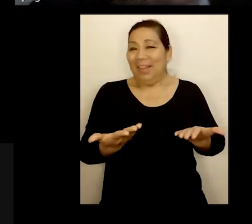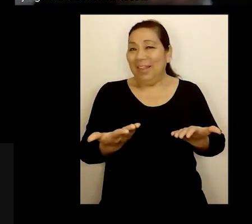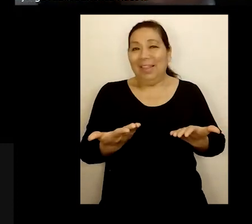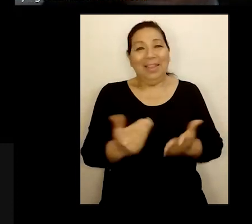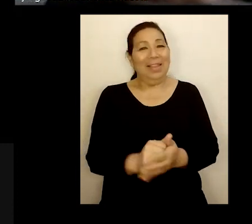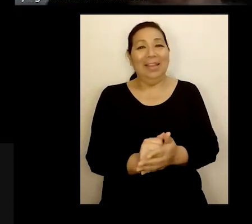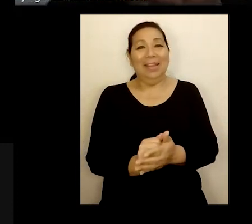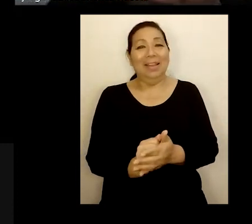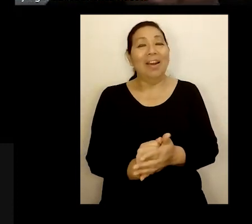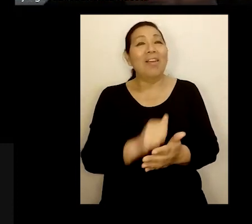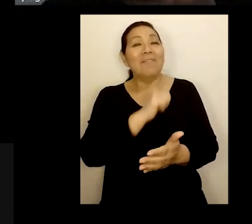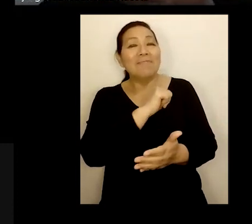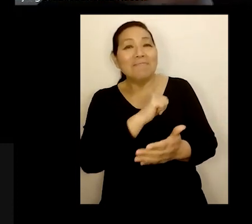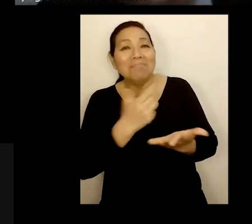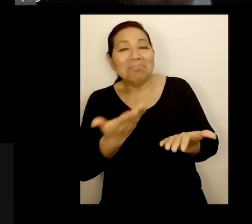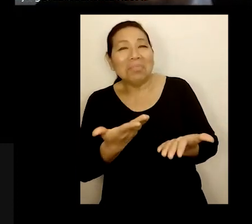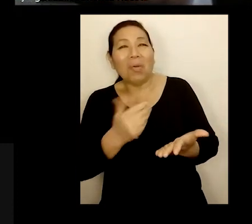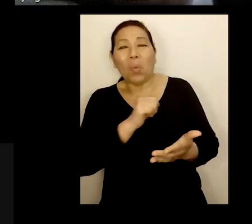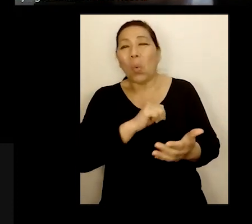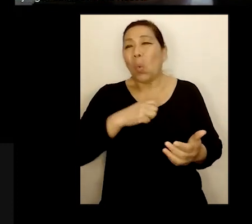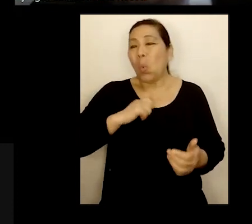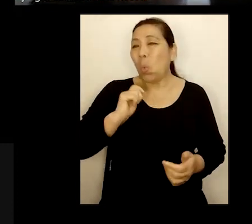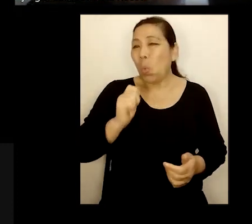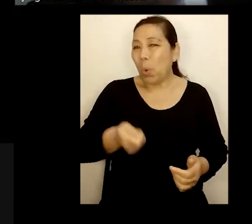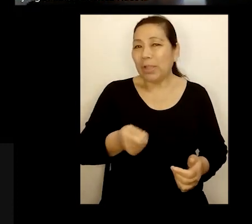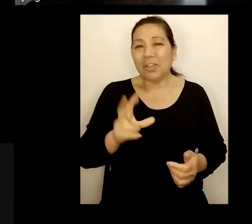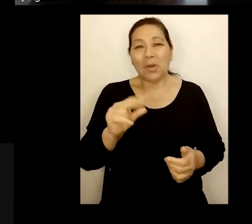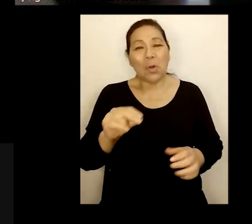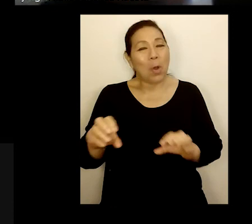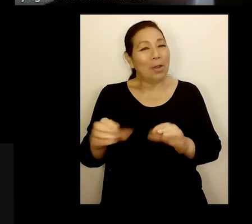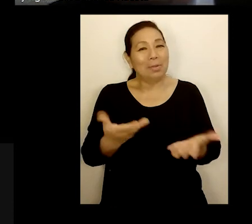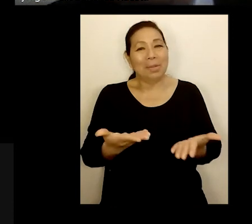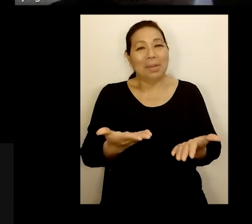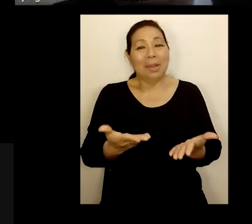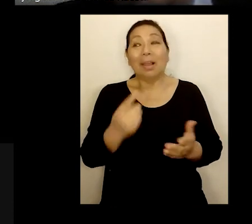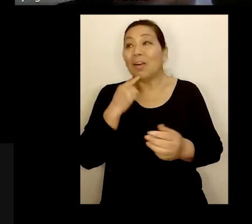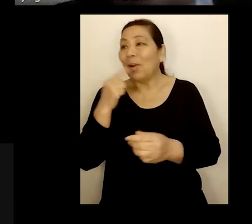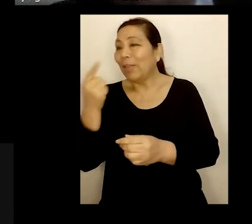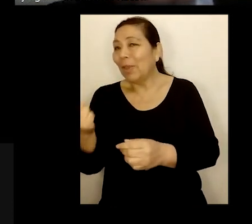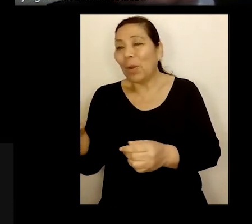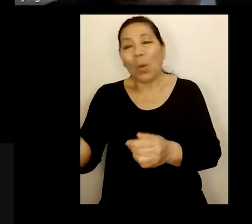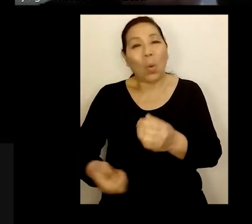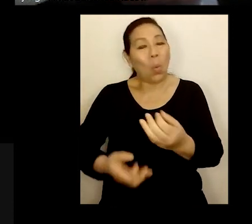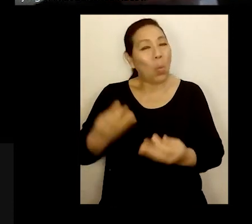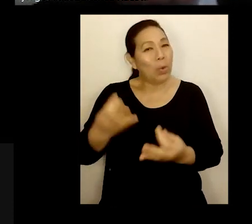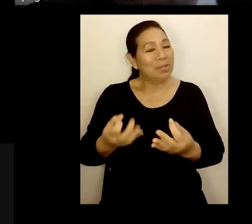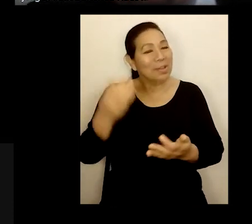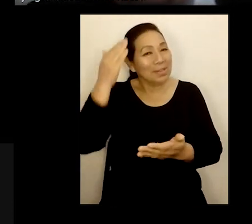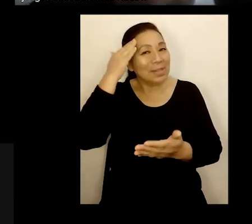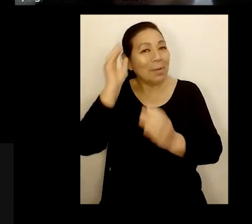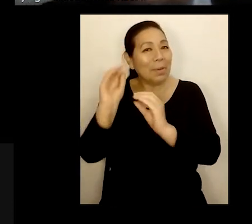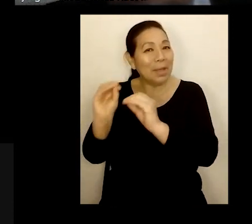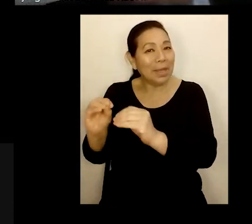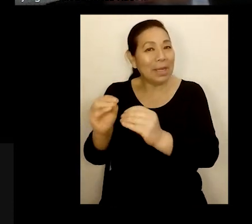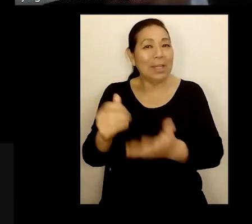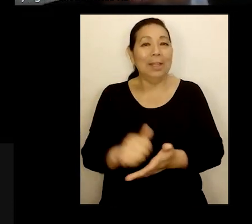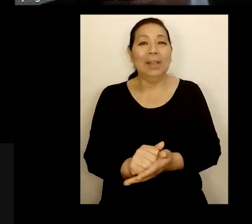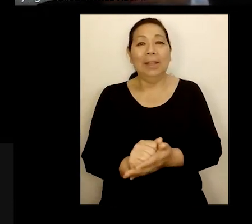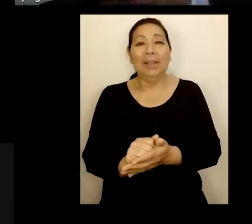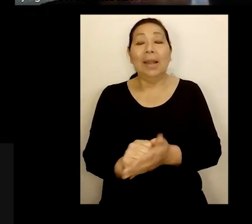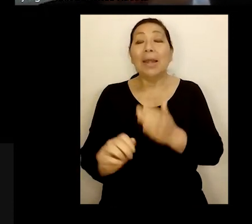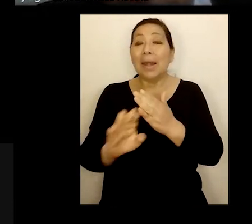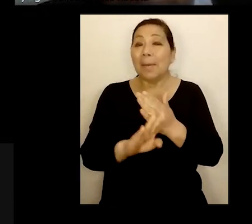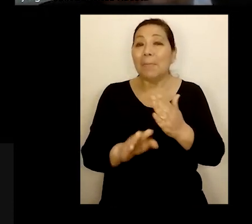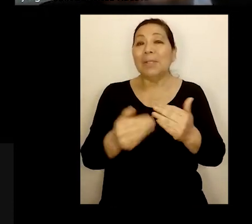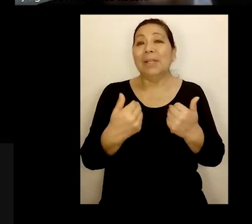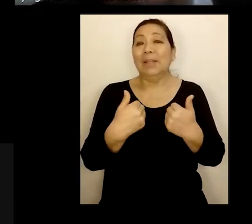que por la negligencia del juez que no rehabilitó a mi patrocinado y que no hizo saber a la